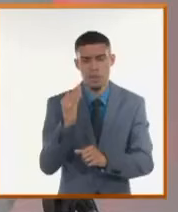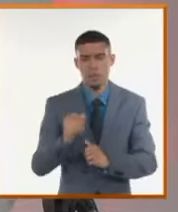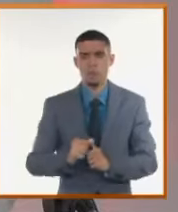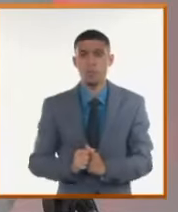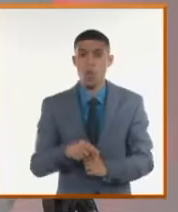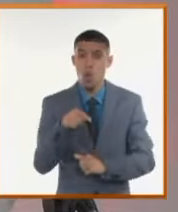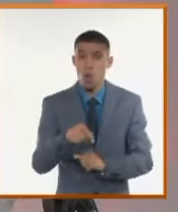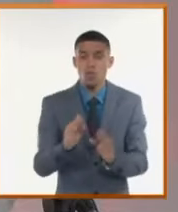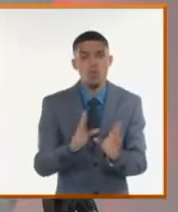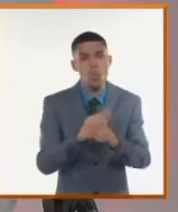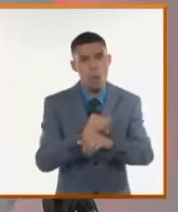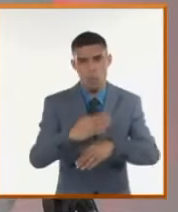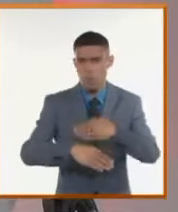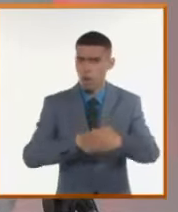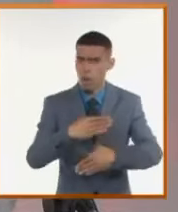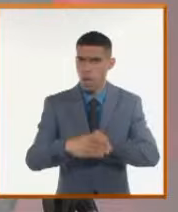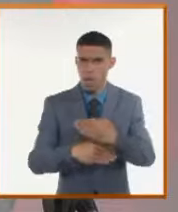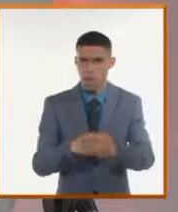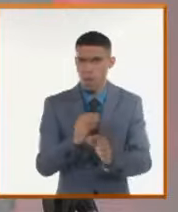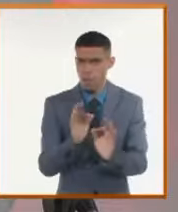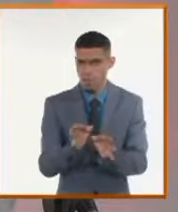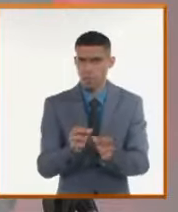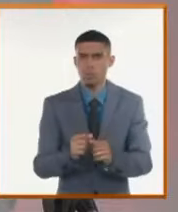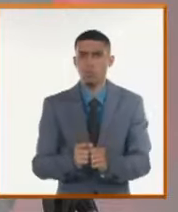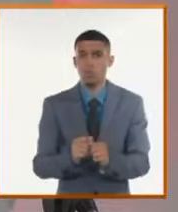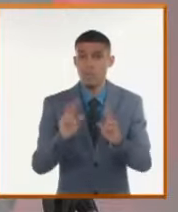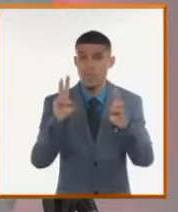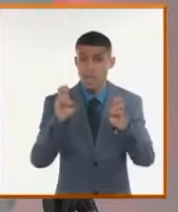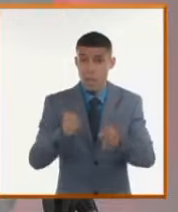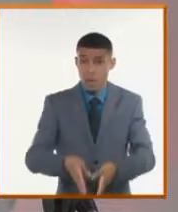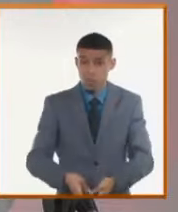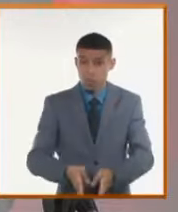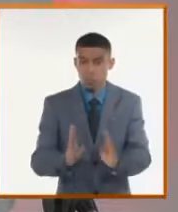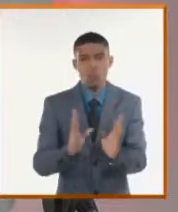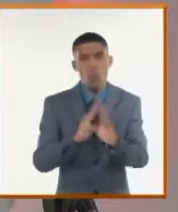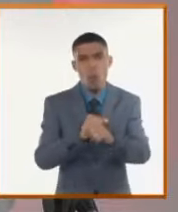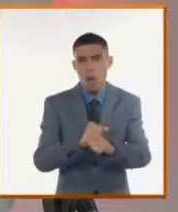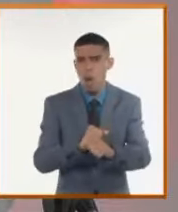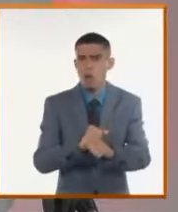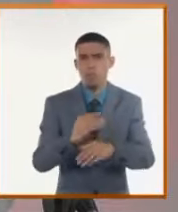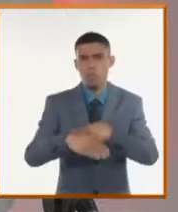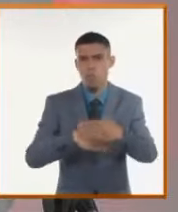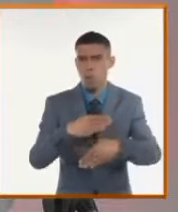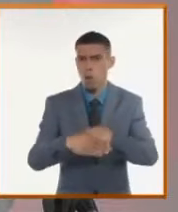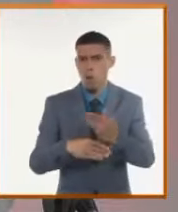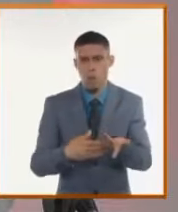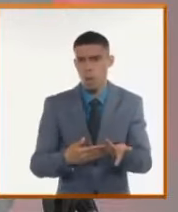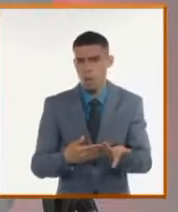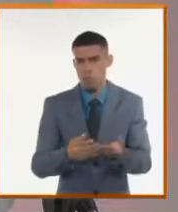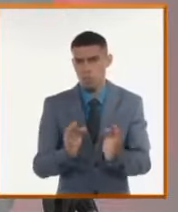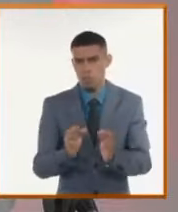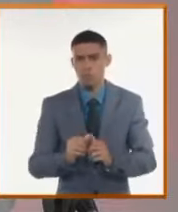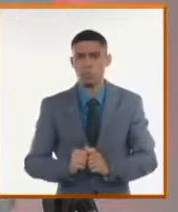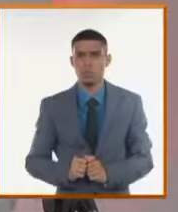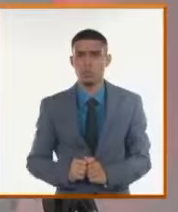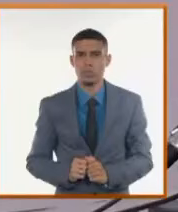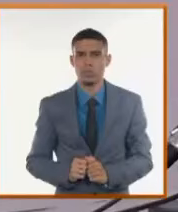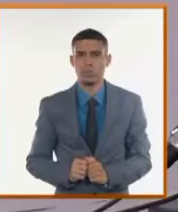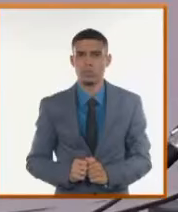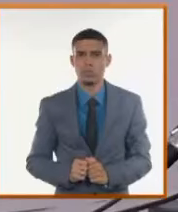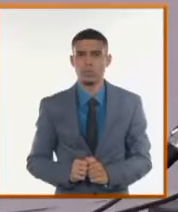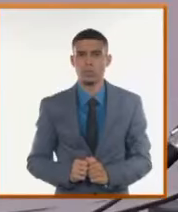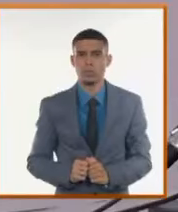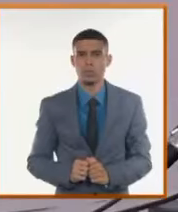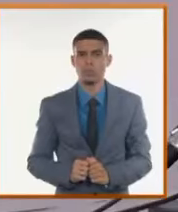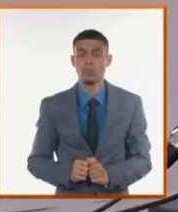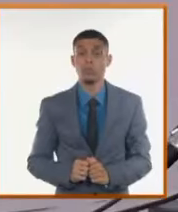decir que hoy no hay problema en por el tema de la vía ferria en cuanto al incremento de de servicio que se pueda se puedan hacer en inversión